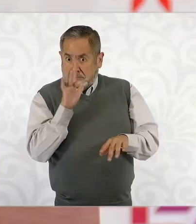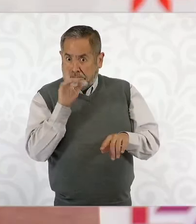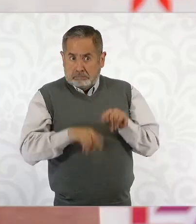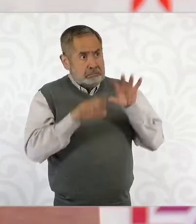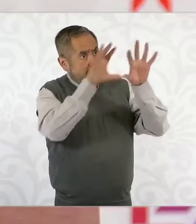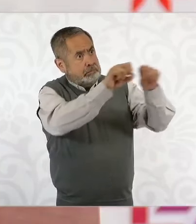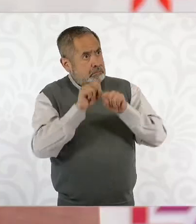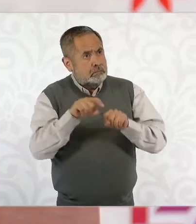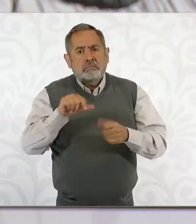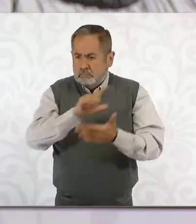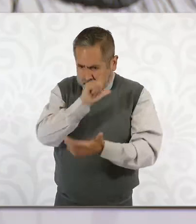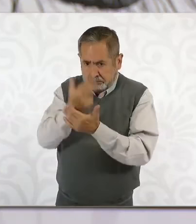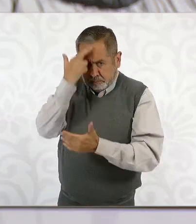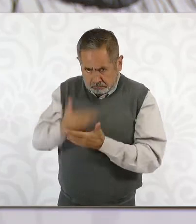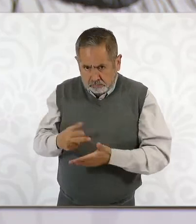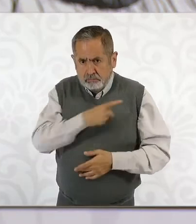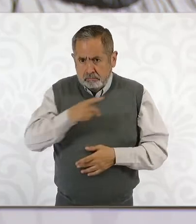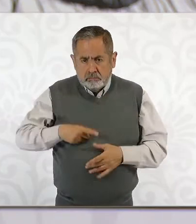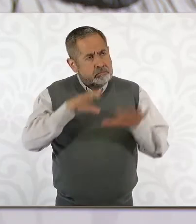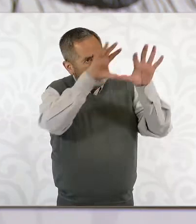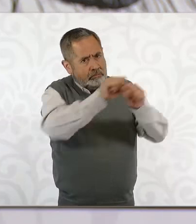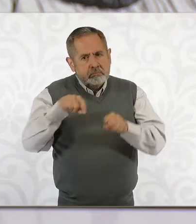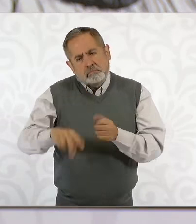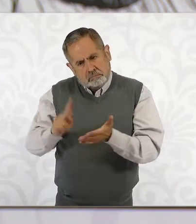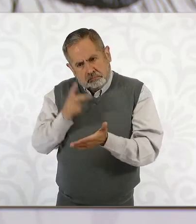porque cometió un delito o varios.